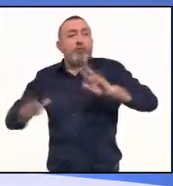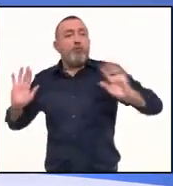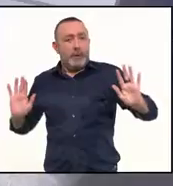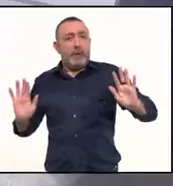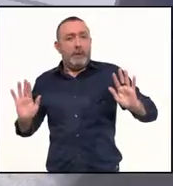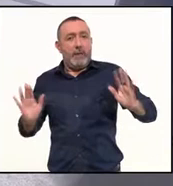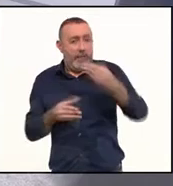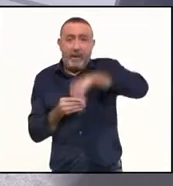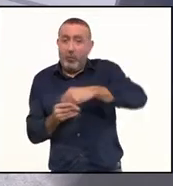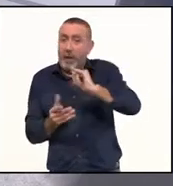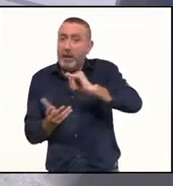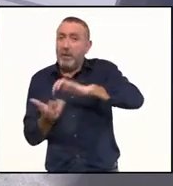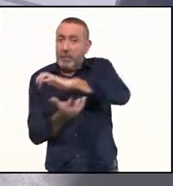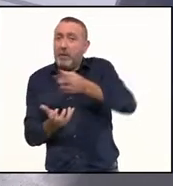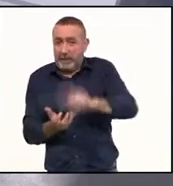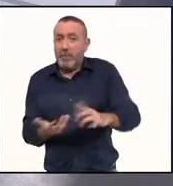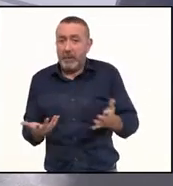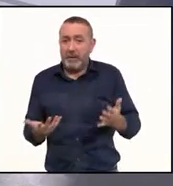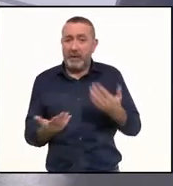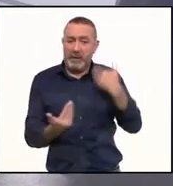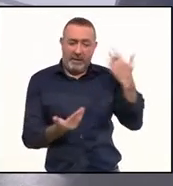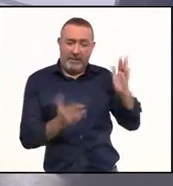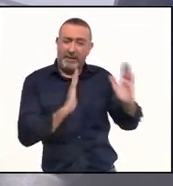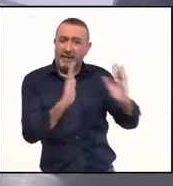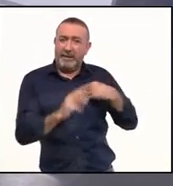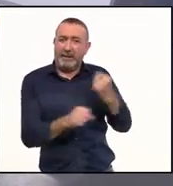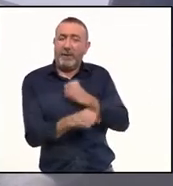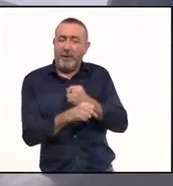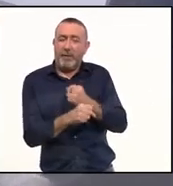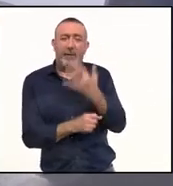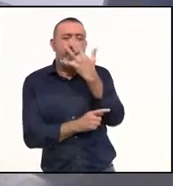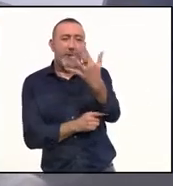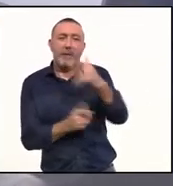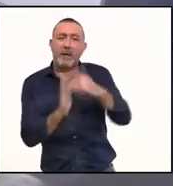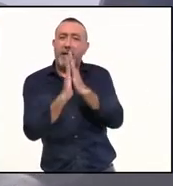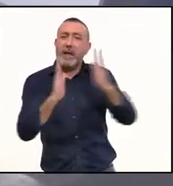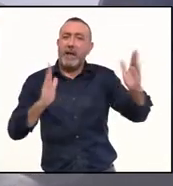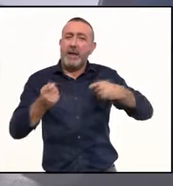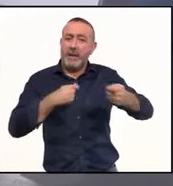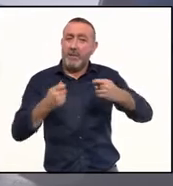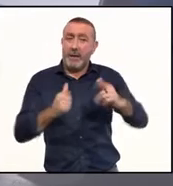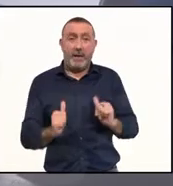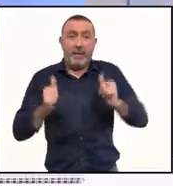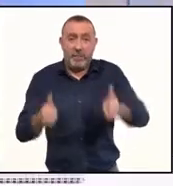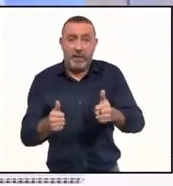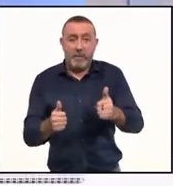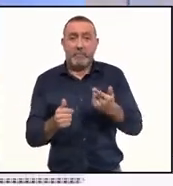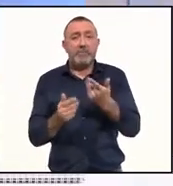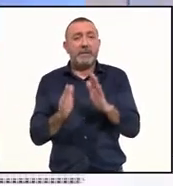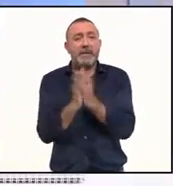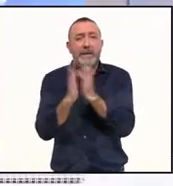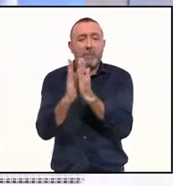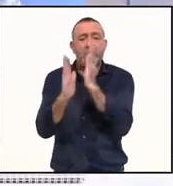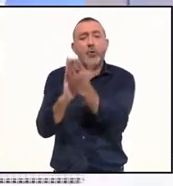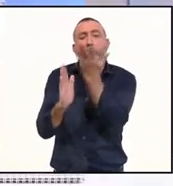precisamente acordando yo de mi tiempo de librero yo trabajé cinco años a librerías y si es verdad que los inicios eran nada dos libritos con el